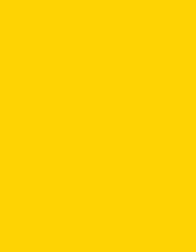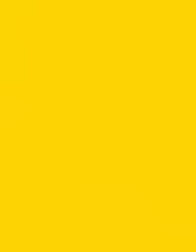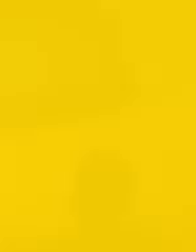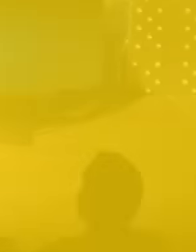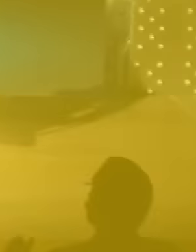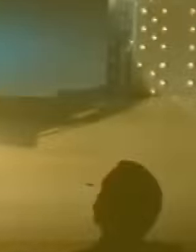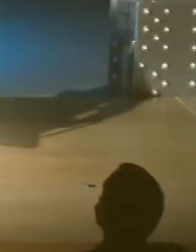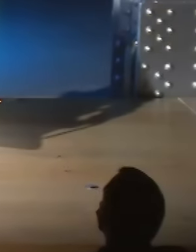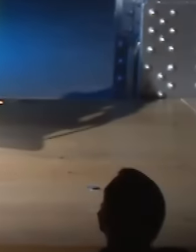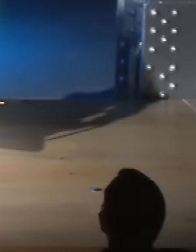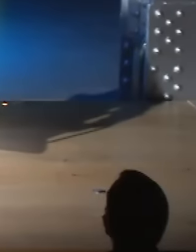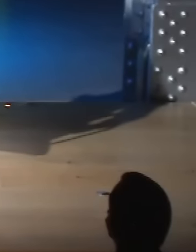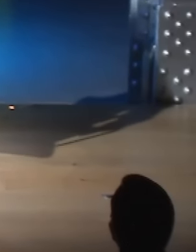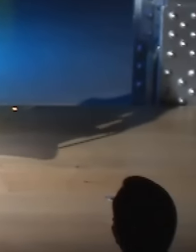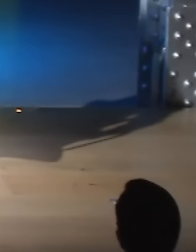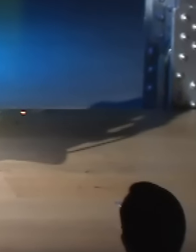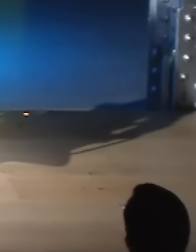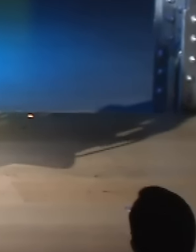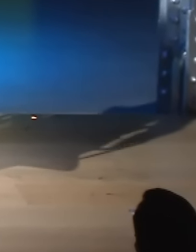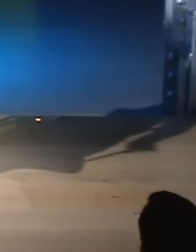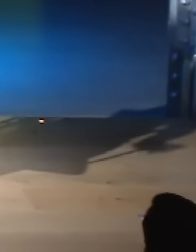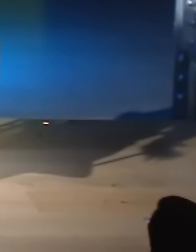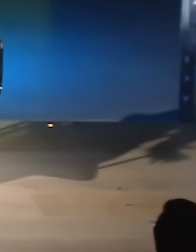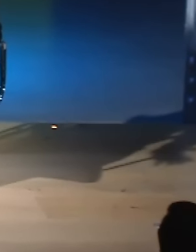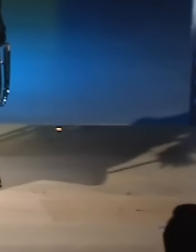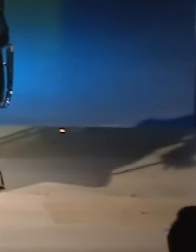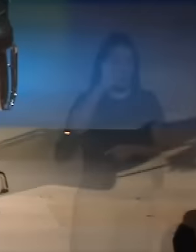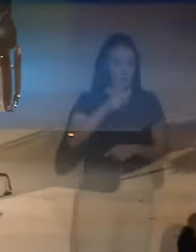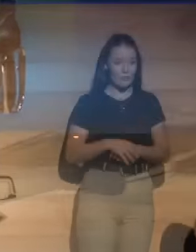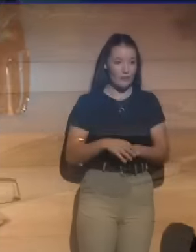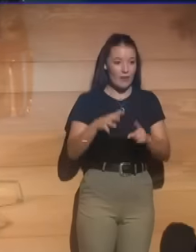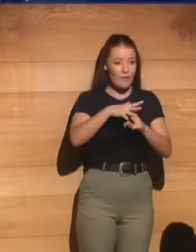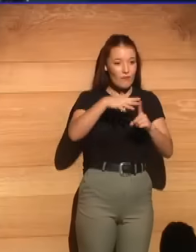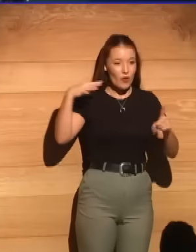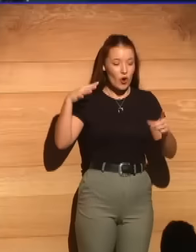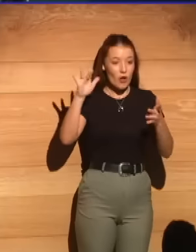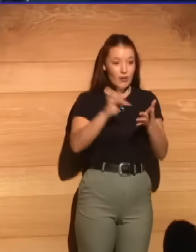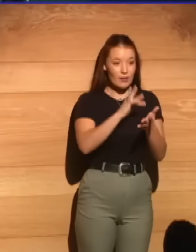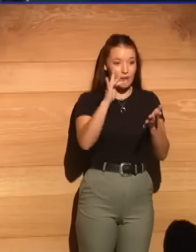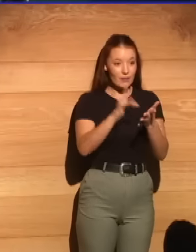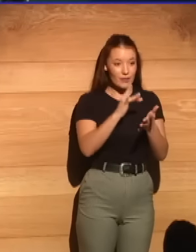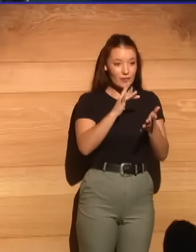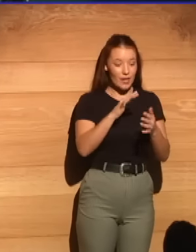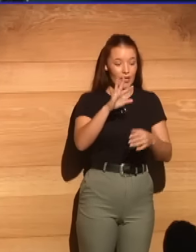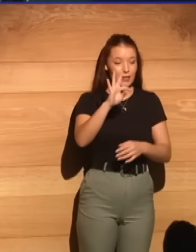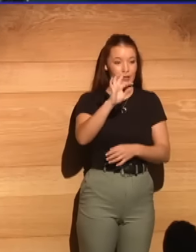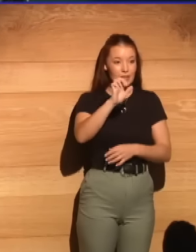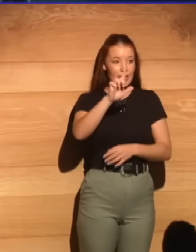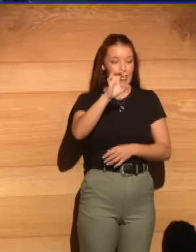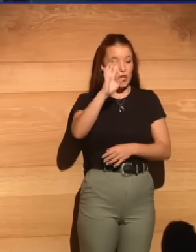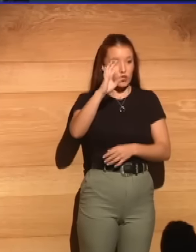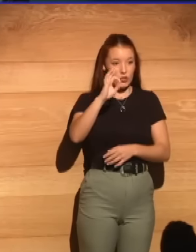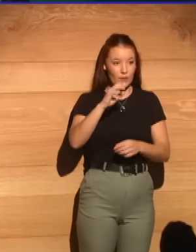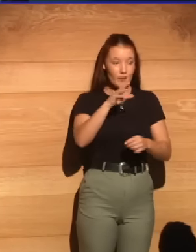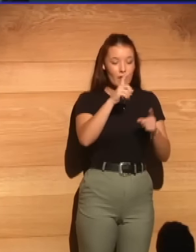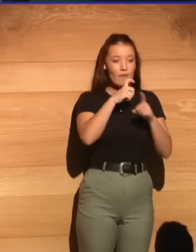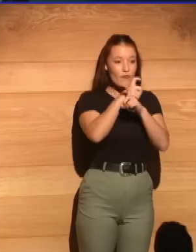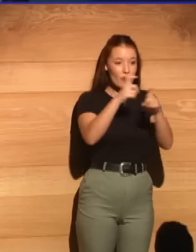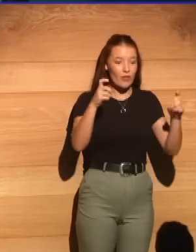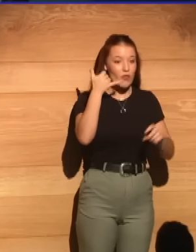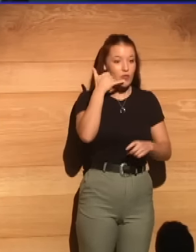Bienvenidos al Foro Telos, el foro de la revista Telos de Fundación Telefónica. Es un foro donde